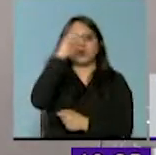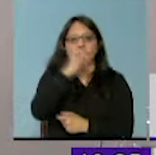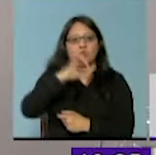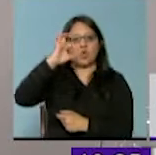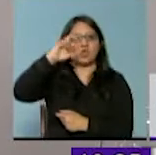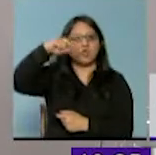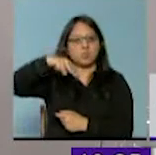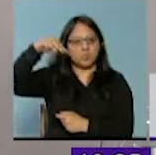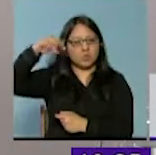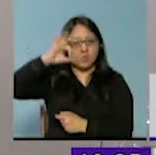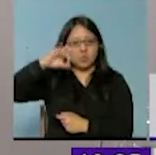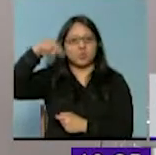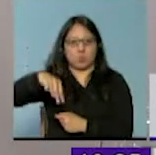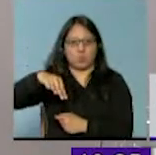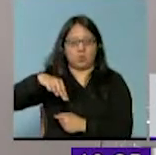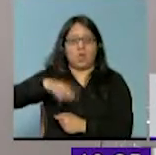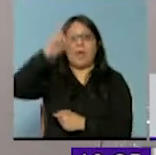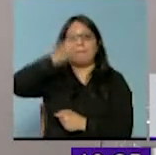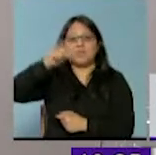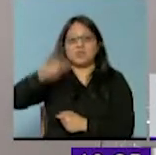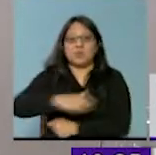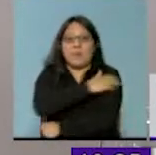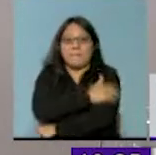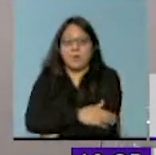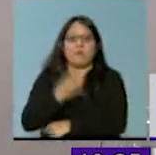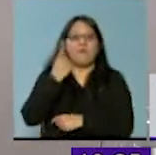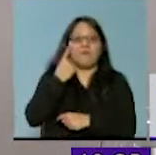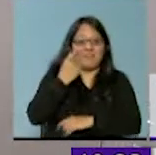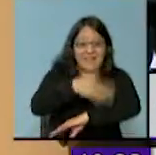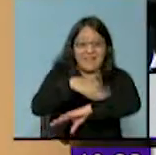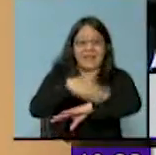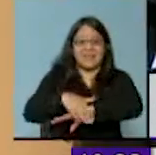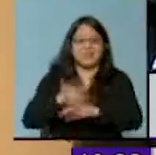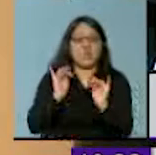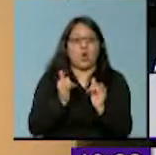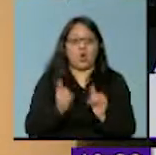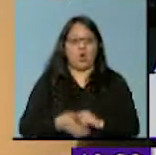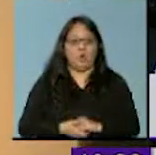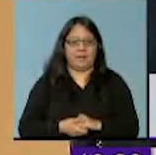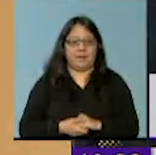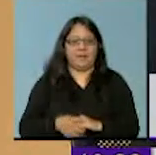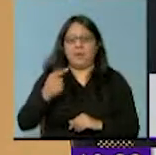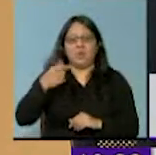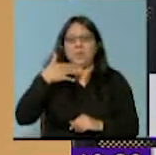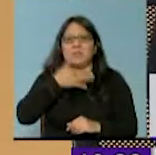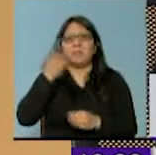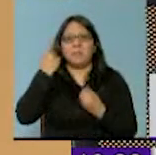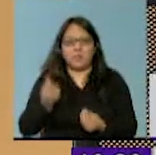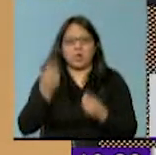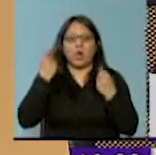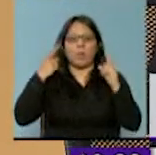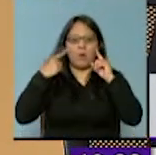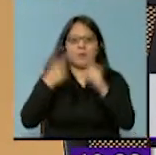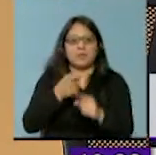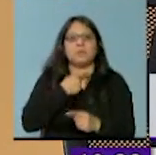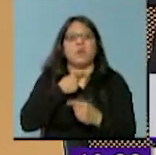jóvenes. Lo triste es eso, que no encuentran un espacio, no ven una luz en el futuro. Y en este marco también la necesidad de capacitación. Hoy volvimos al